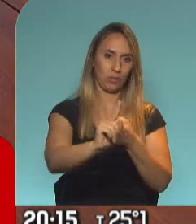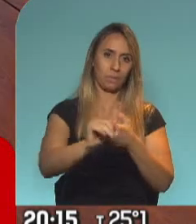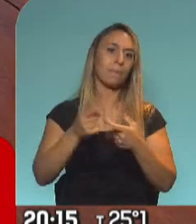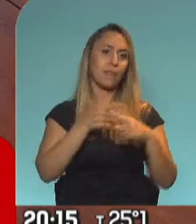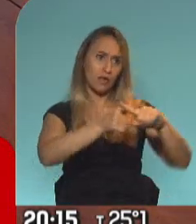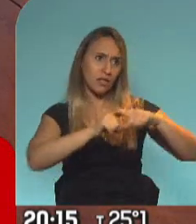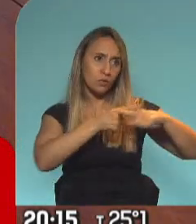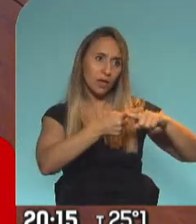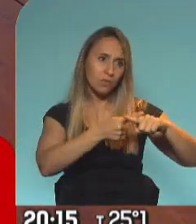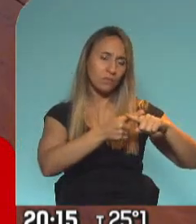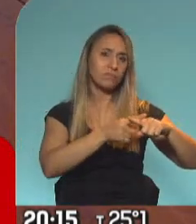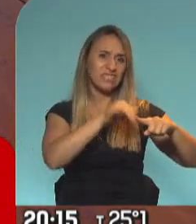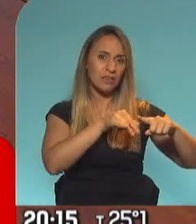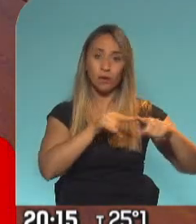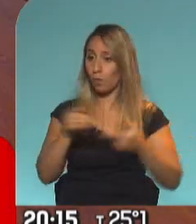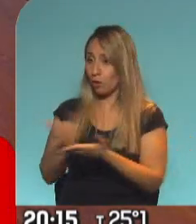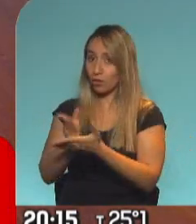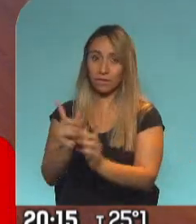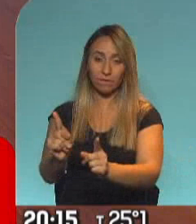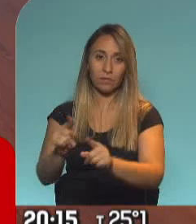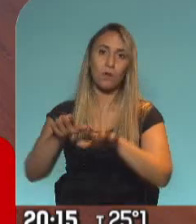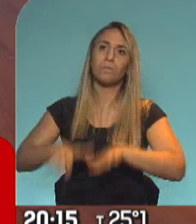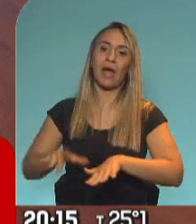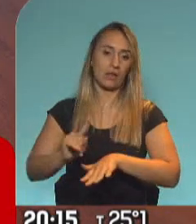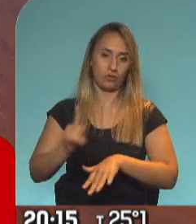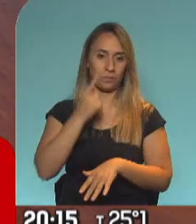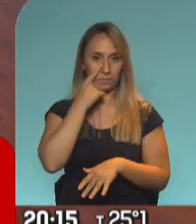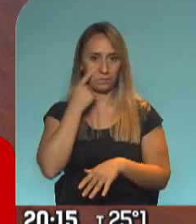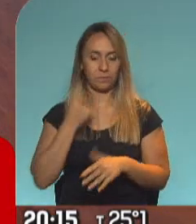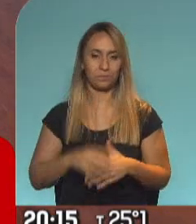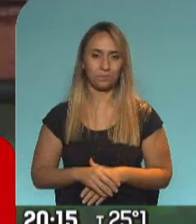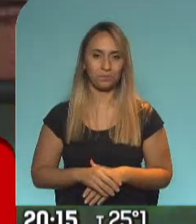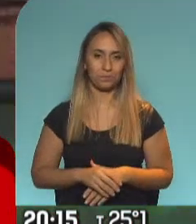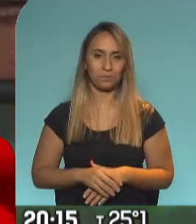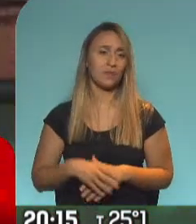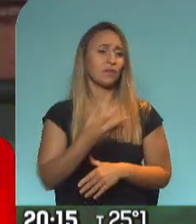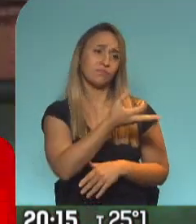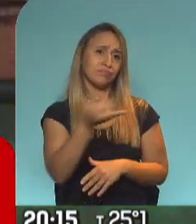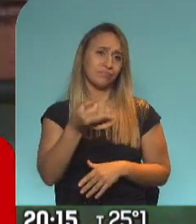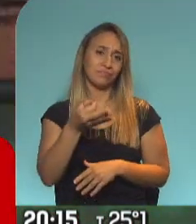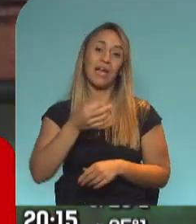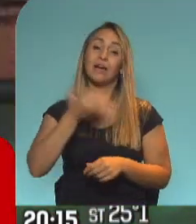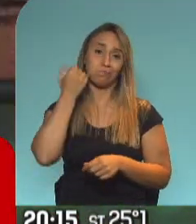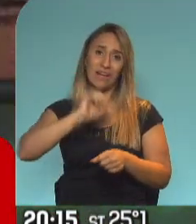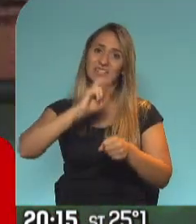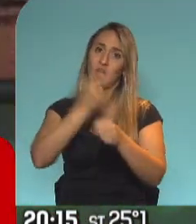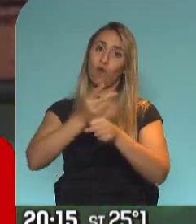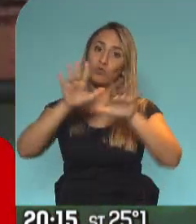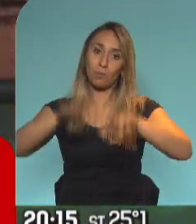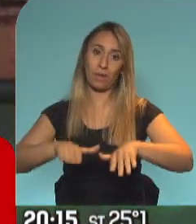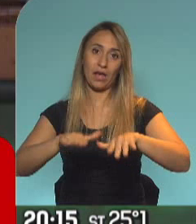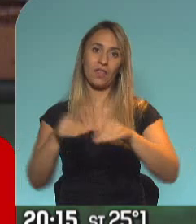dejemos de producir, ¿no? Sería quizás el título de lo que nos ha dejado. Sí, así es, Ariel, y segundo paro, por supuesto, de